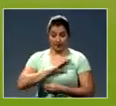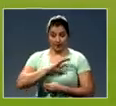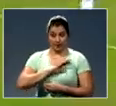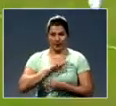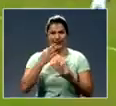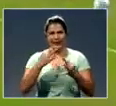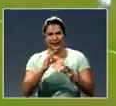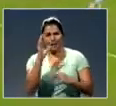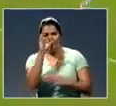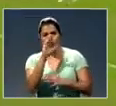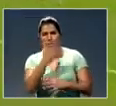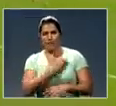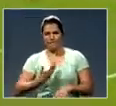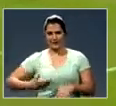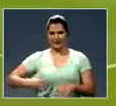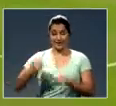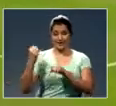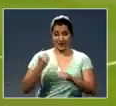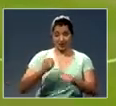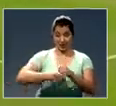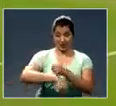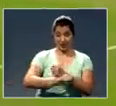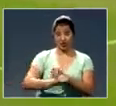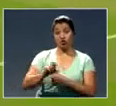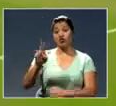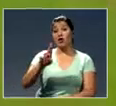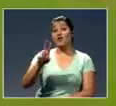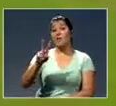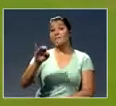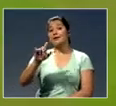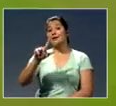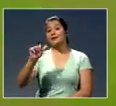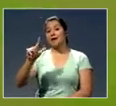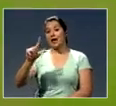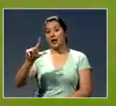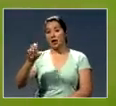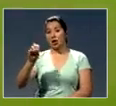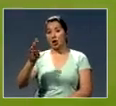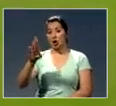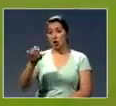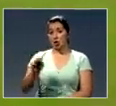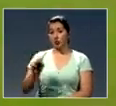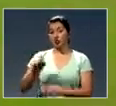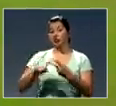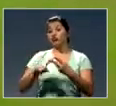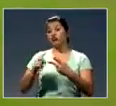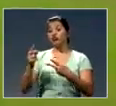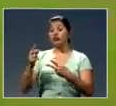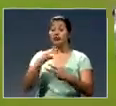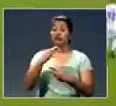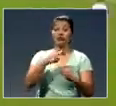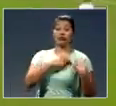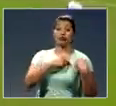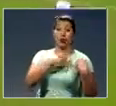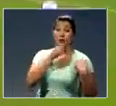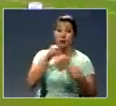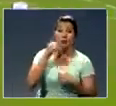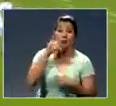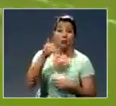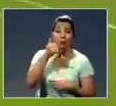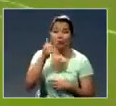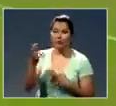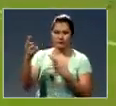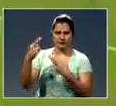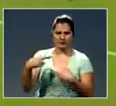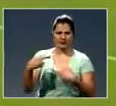al presidente de la Federación de Fútbol, Rodolfo Villalobos, pero tanto él como el encargado de prensa, Christian Williams, no respondieron nuestras llamadas. El